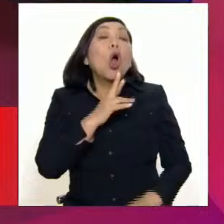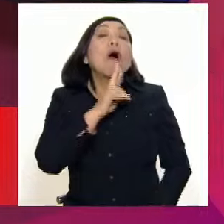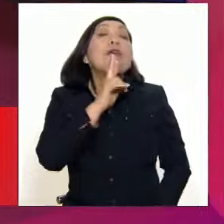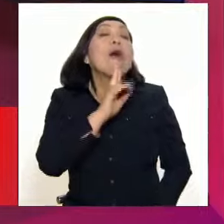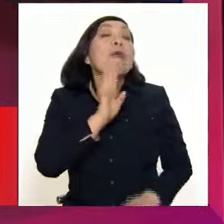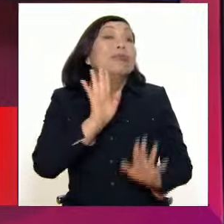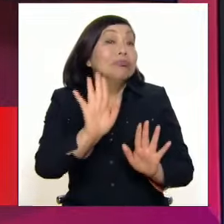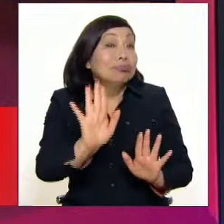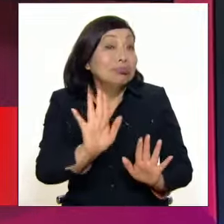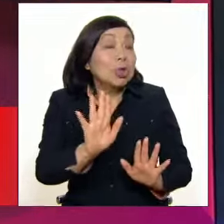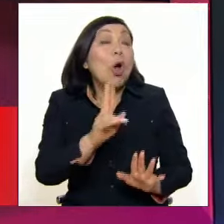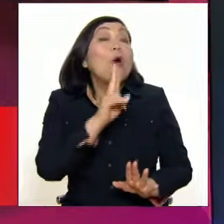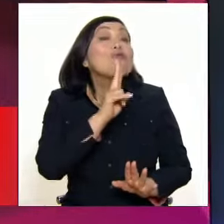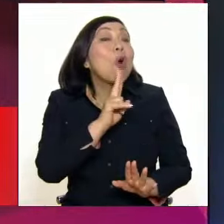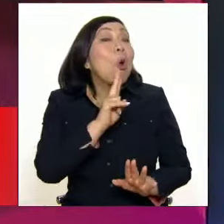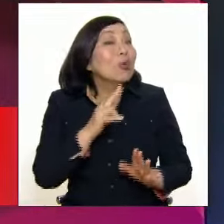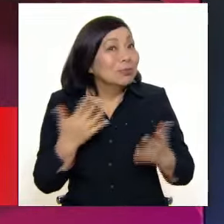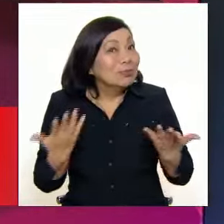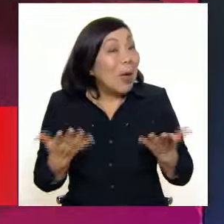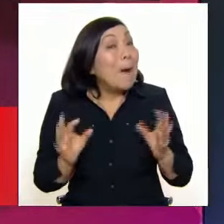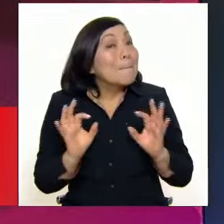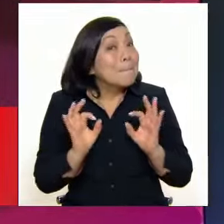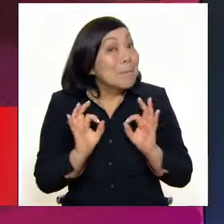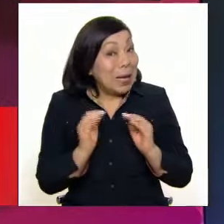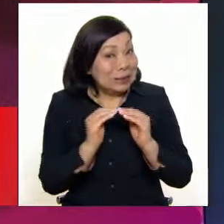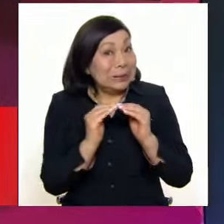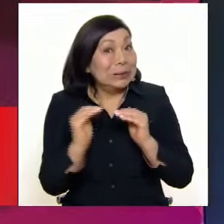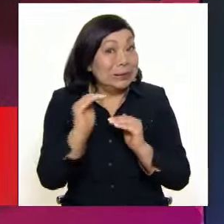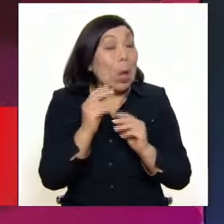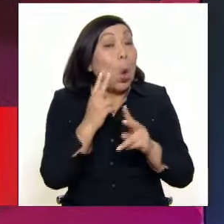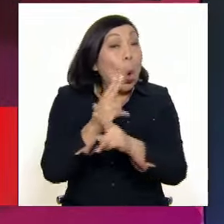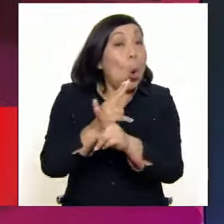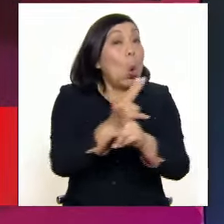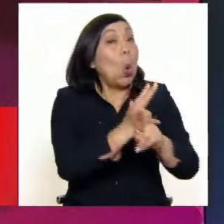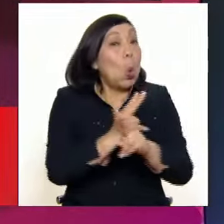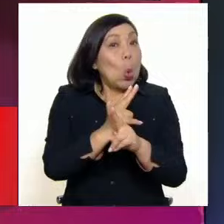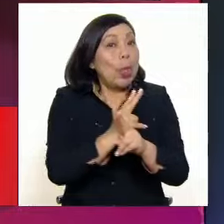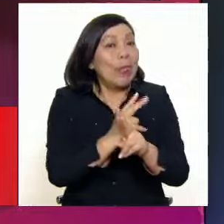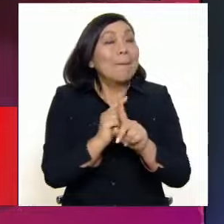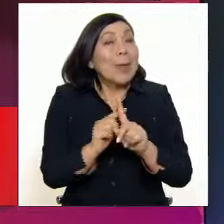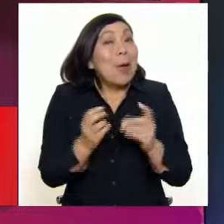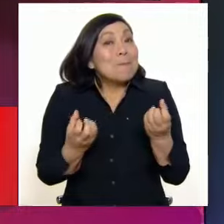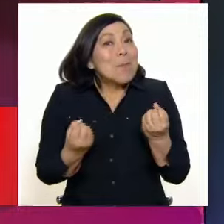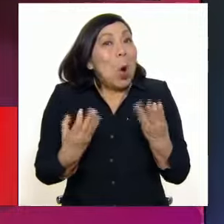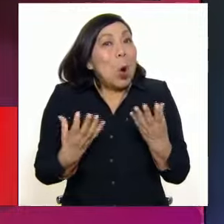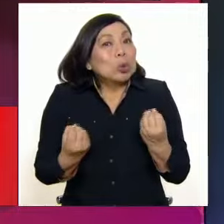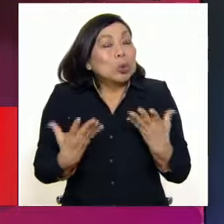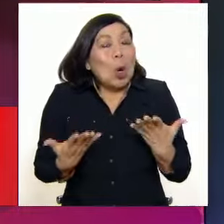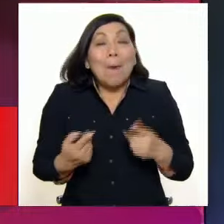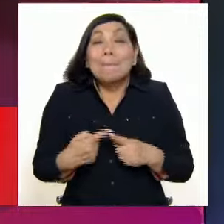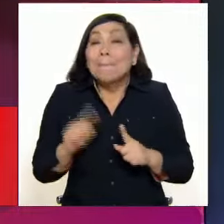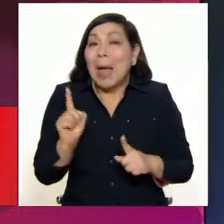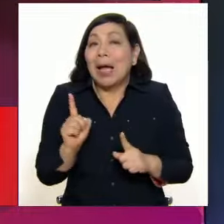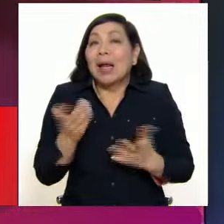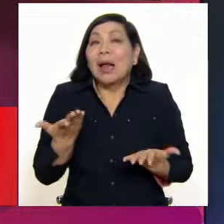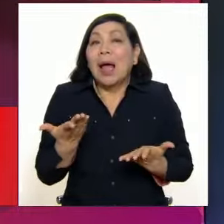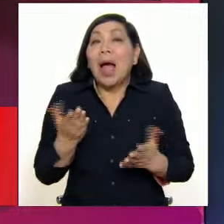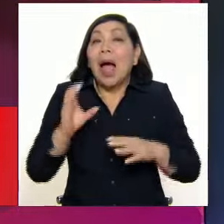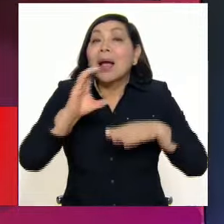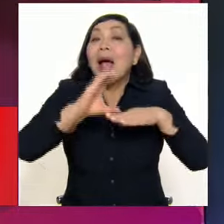rojo. El color rojo es la intensidad más alta que nosotros tenemos, es de extrema intensidad, en especial para la región